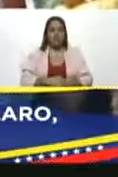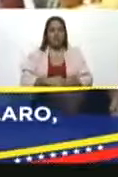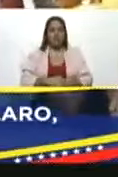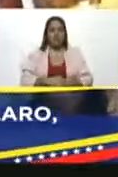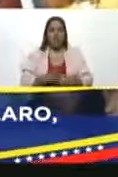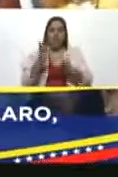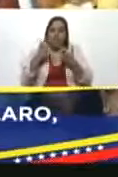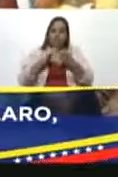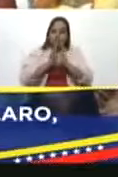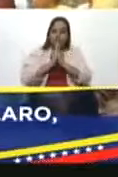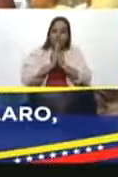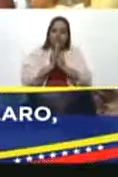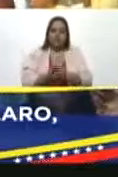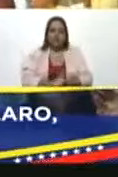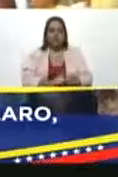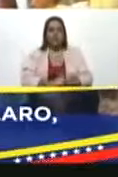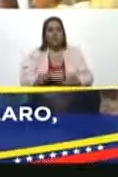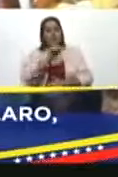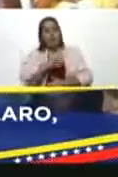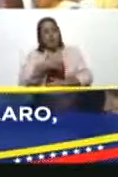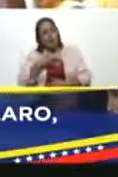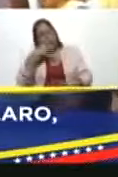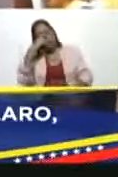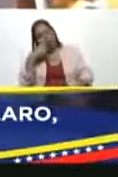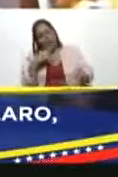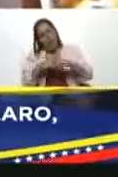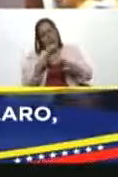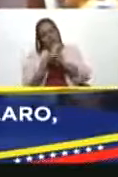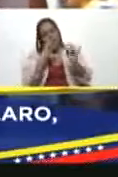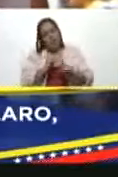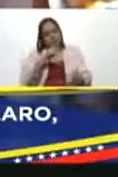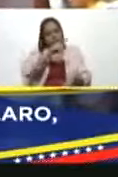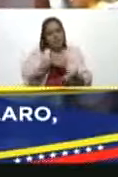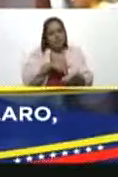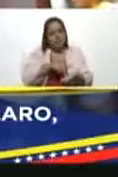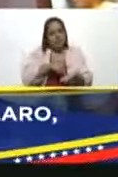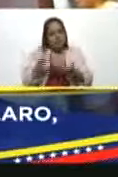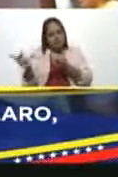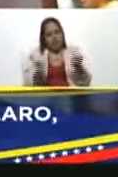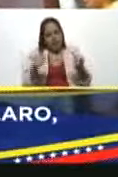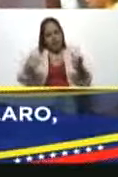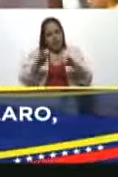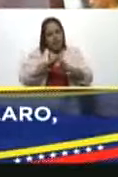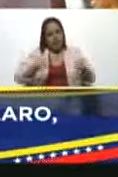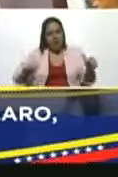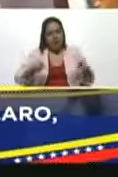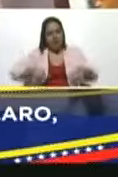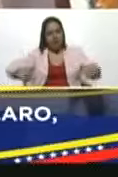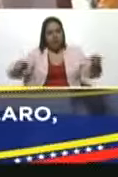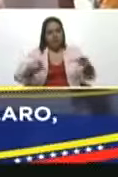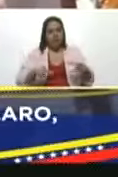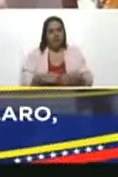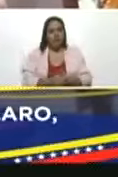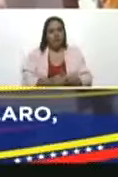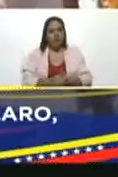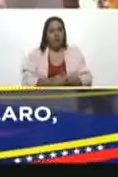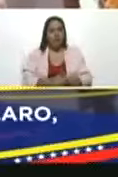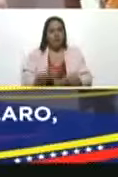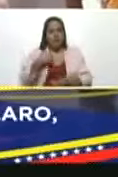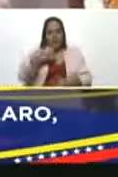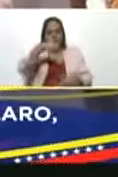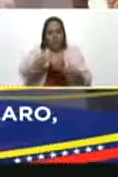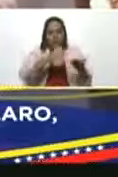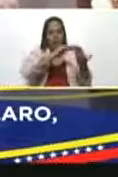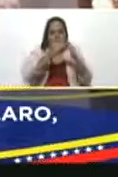Yaritza. Bueno, complacida por estar acá, presidente, por recibirlo en nuestra tierra, en nuestro territorio. Pertenezco a la comuna